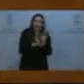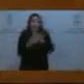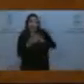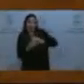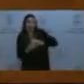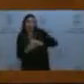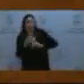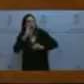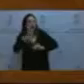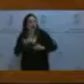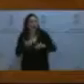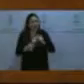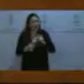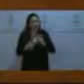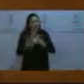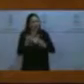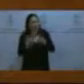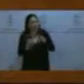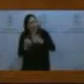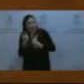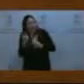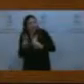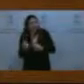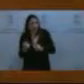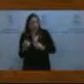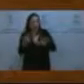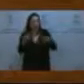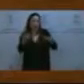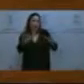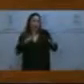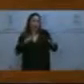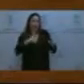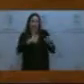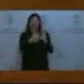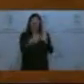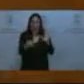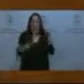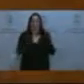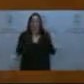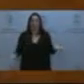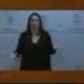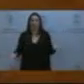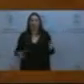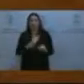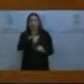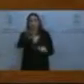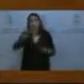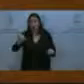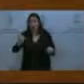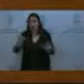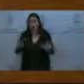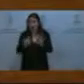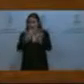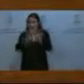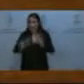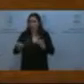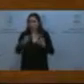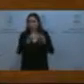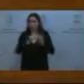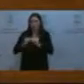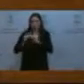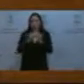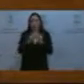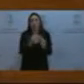tiene lagunas, pues, señores del Gobierno, ya va siendo hora de que se modifique. En 2006 se aprobó por unanimidad.